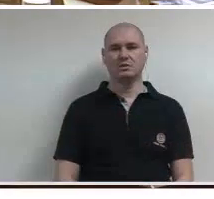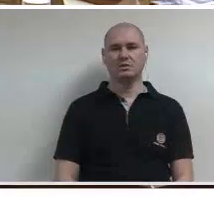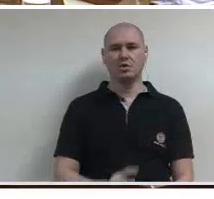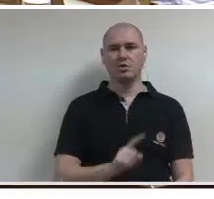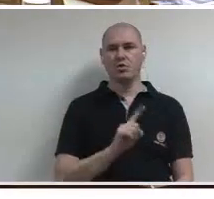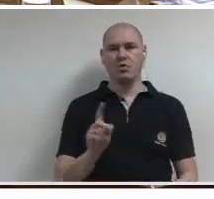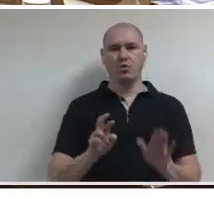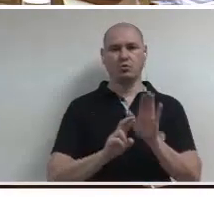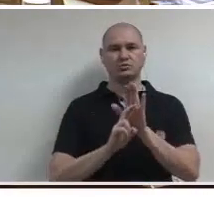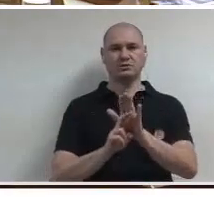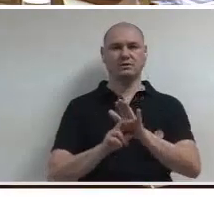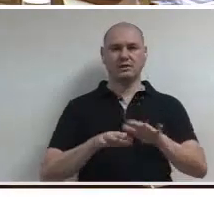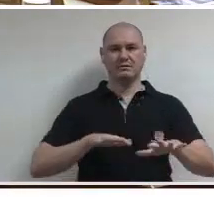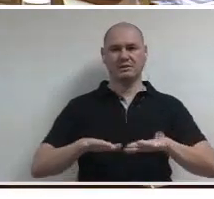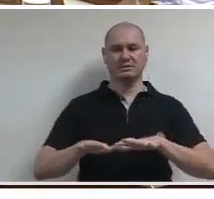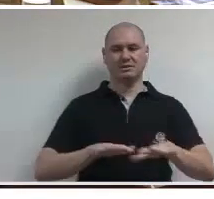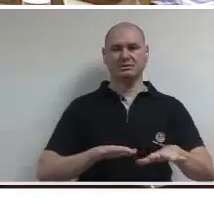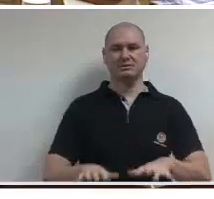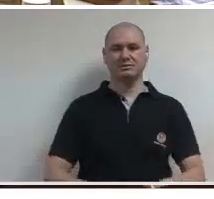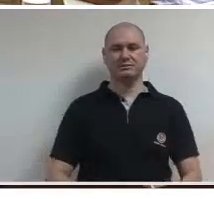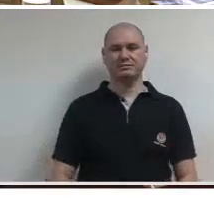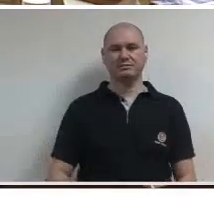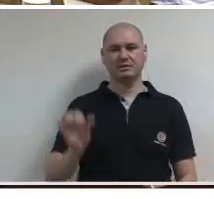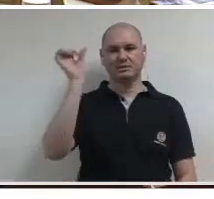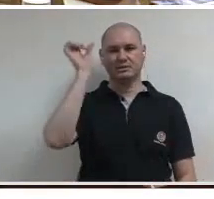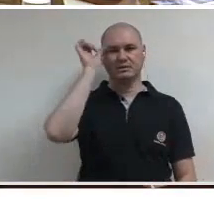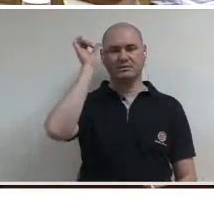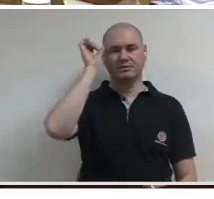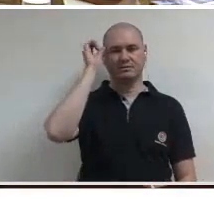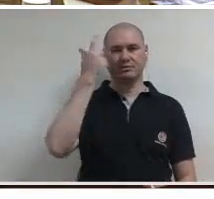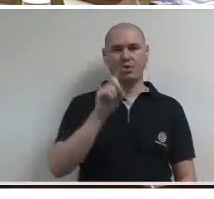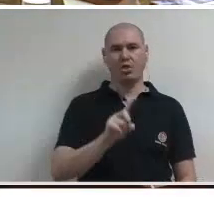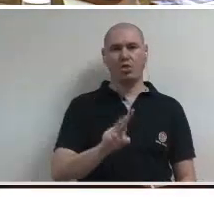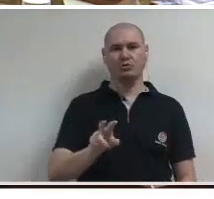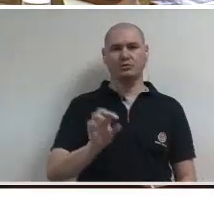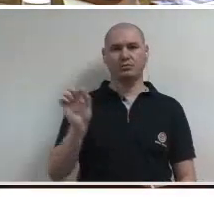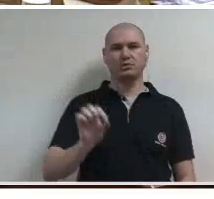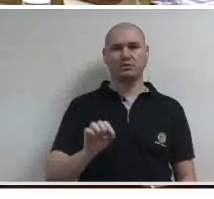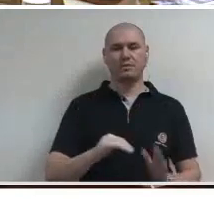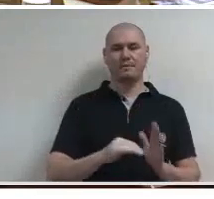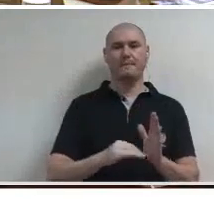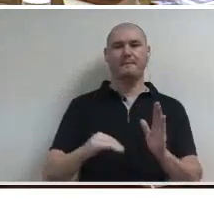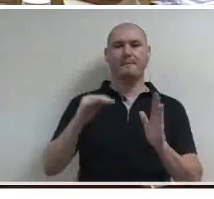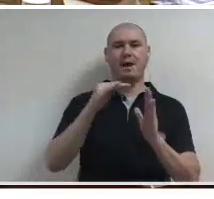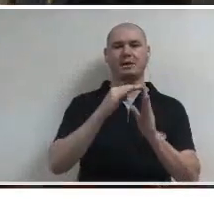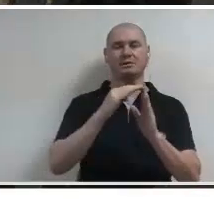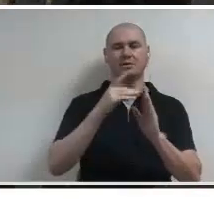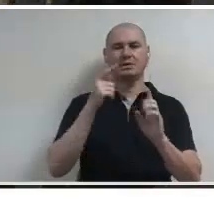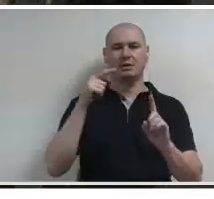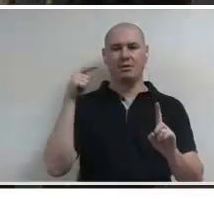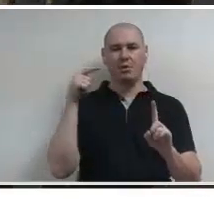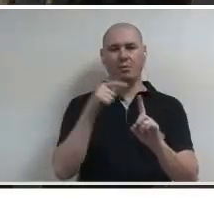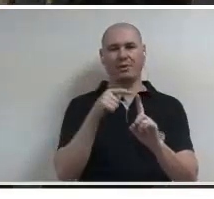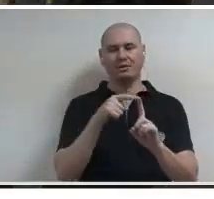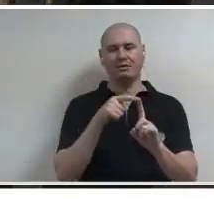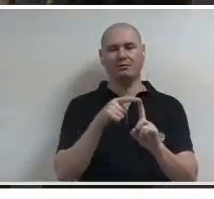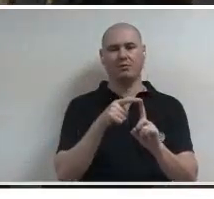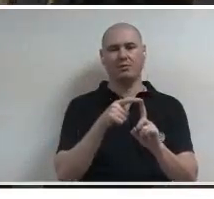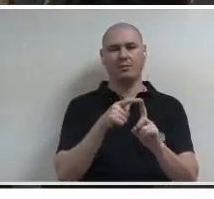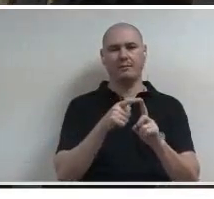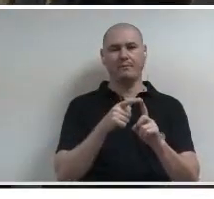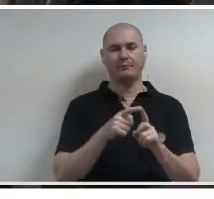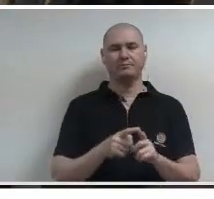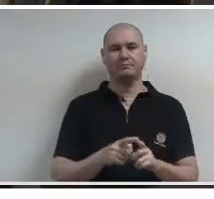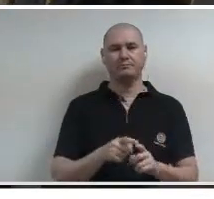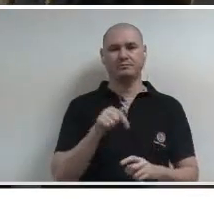60.881 resolución, ningo conclusiva, no conclusiva administrativa es Guava, pega 12% ya